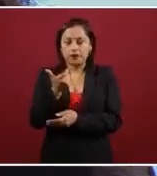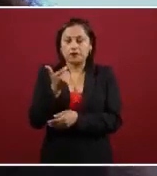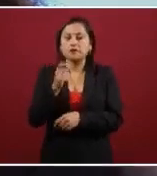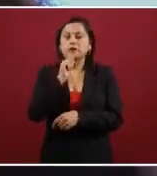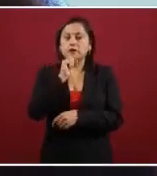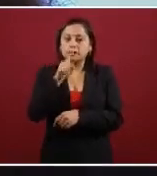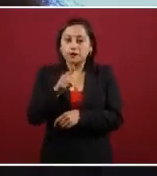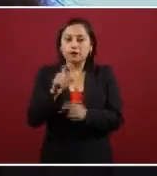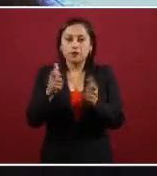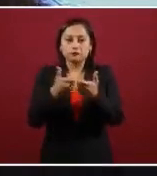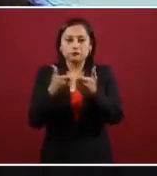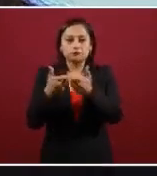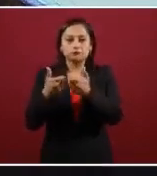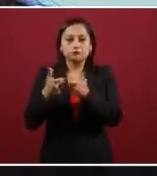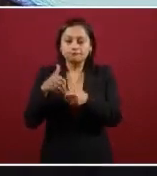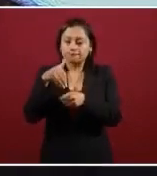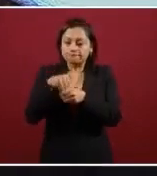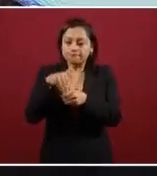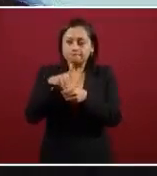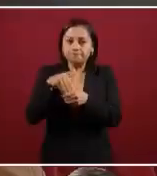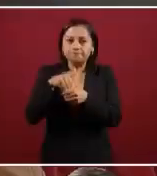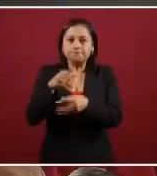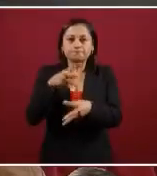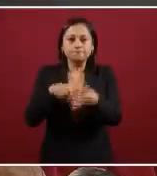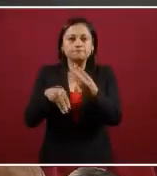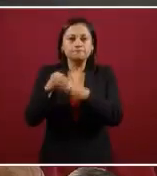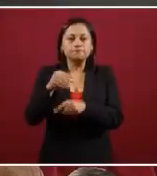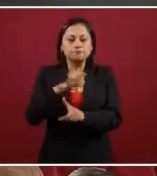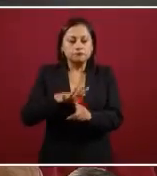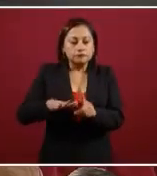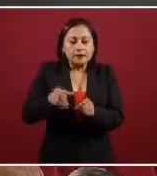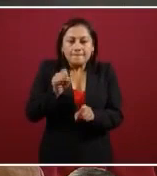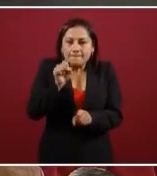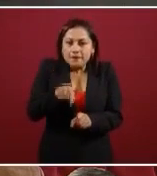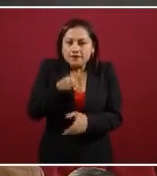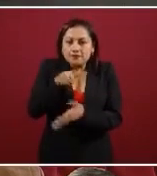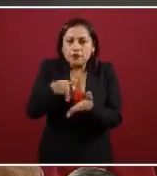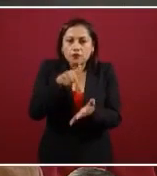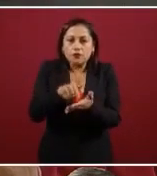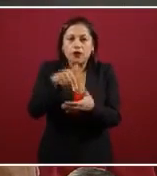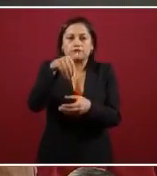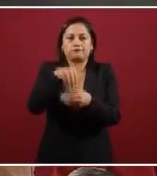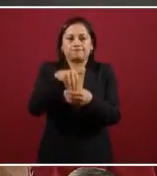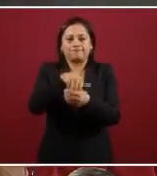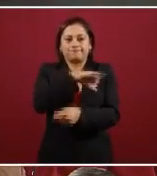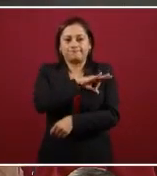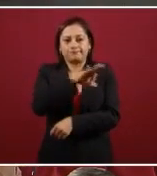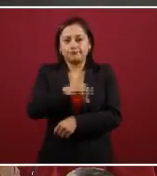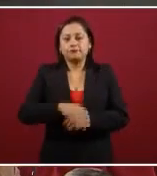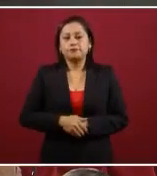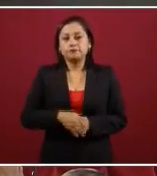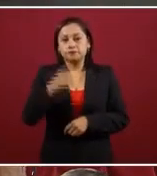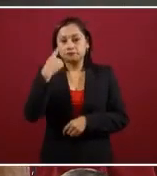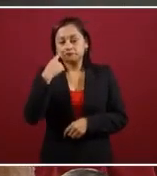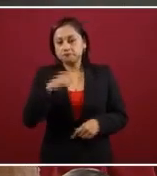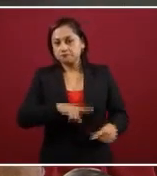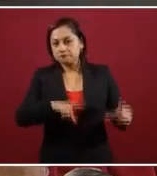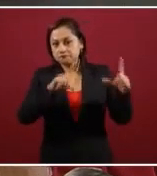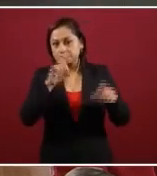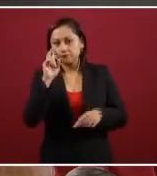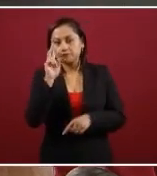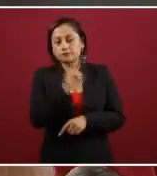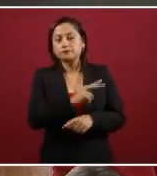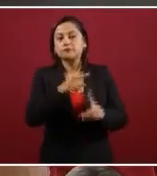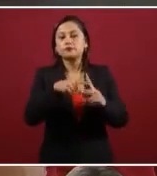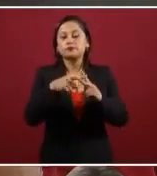ahorro y crédito para generar economías locales. Y algunos números de este primer año son